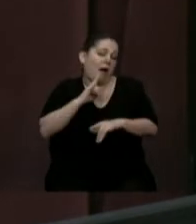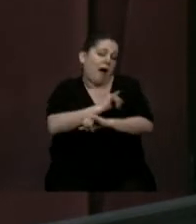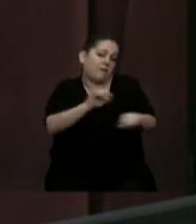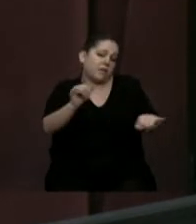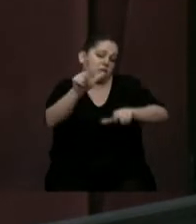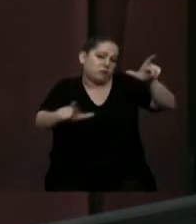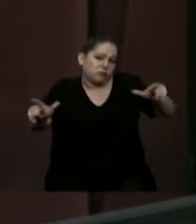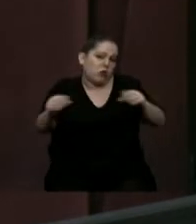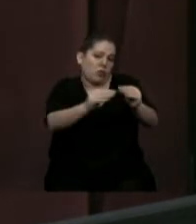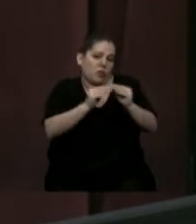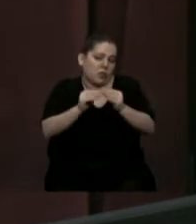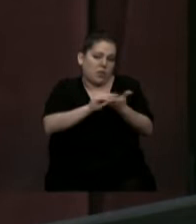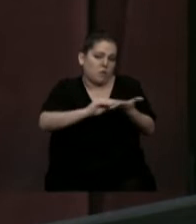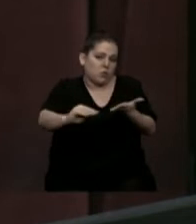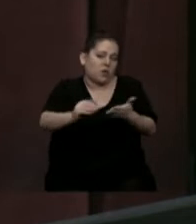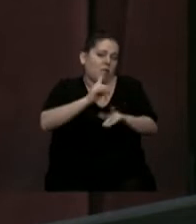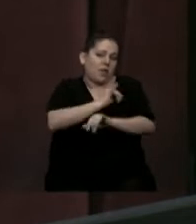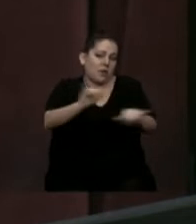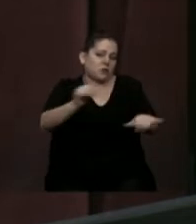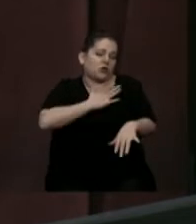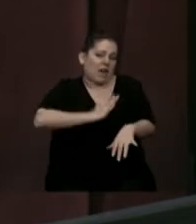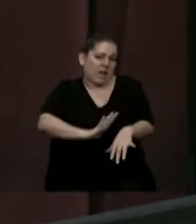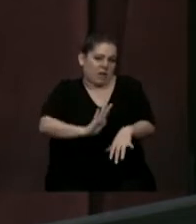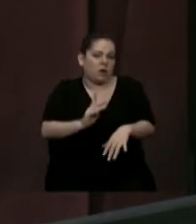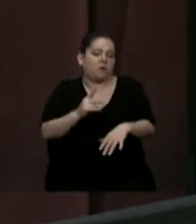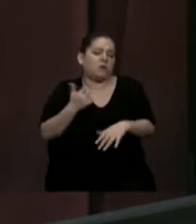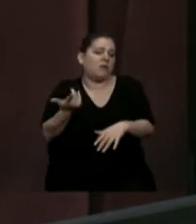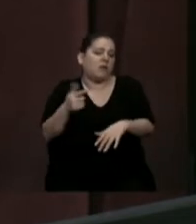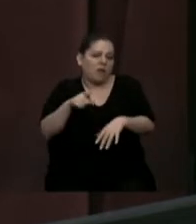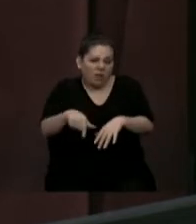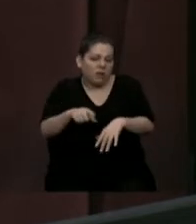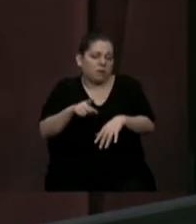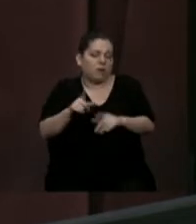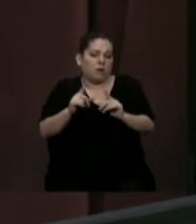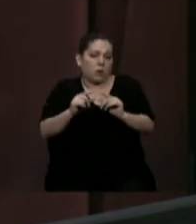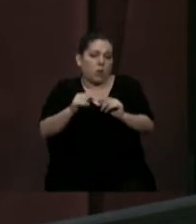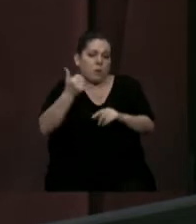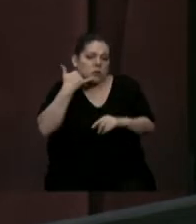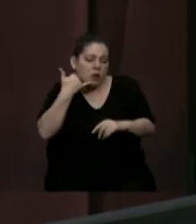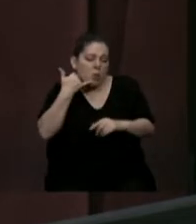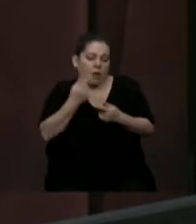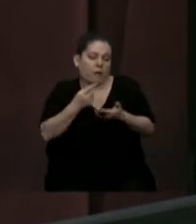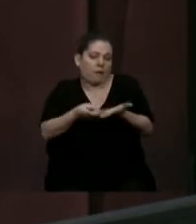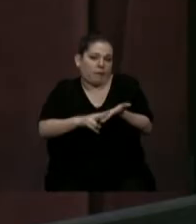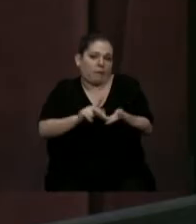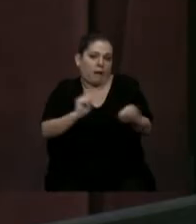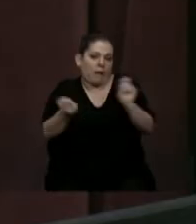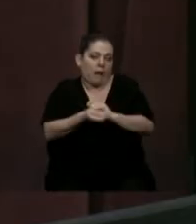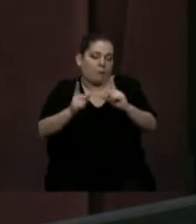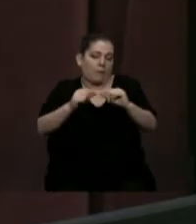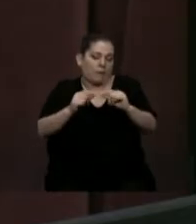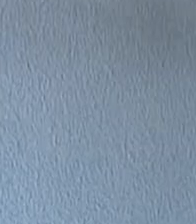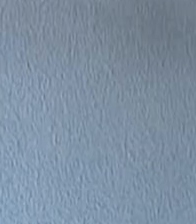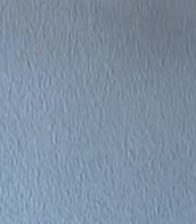agresión se metieron con él, con su familia y lo amenazaron de muerte. Bueno, todo el arco político, toda